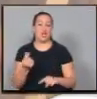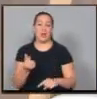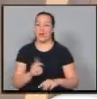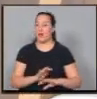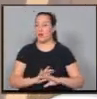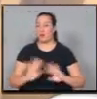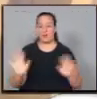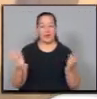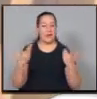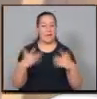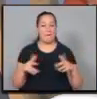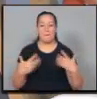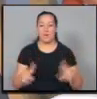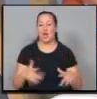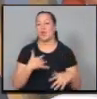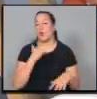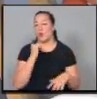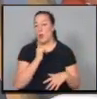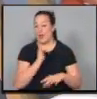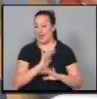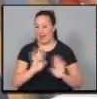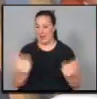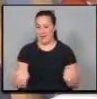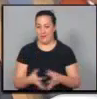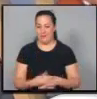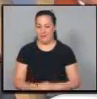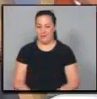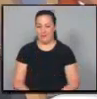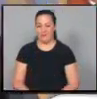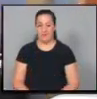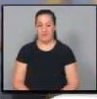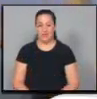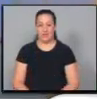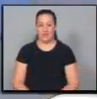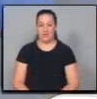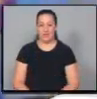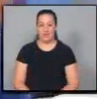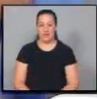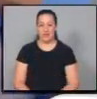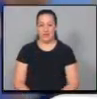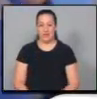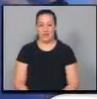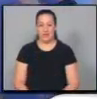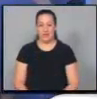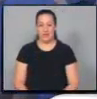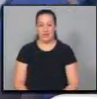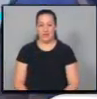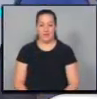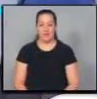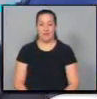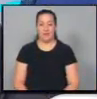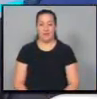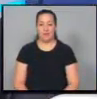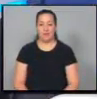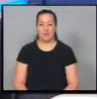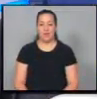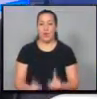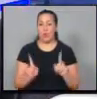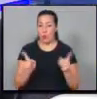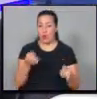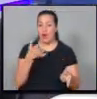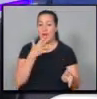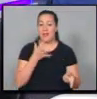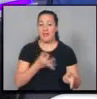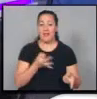importa. Anécdota, anécdota. Bueno, de la vida cotidiana. Pero está bueno el ejemplo. Anécdota de la vida cotidiana. Está muy bueno, ¿eh? Aparte es verdad, pues